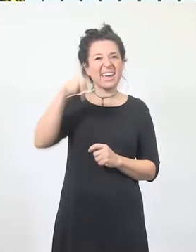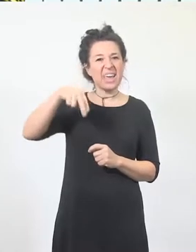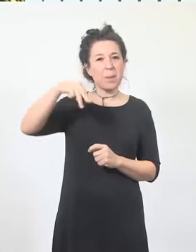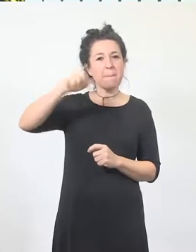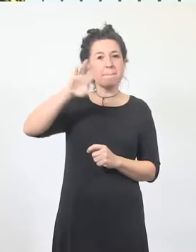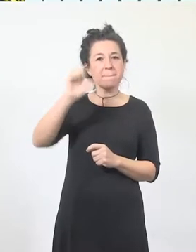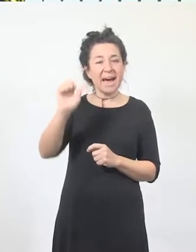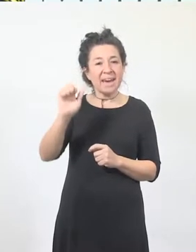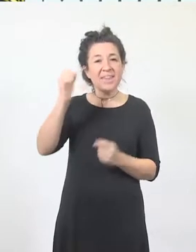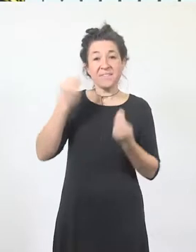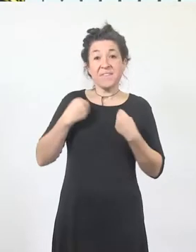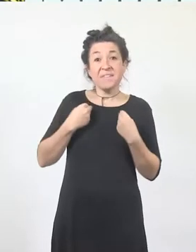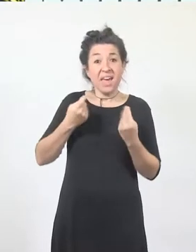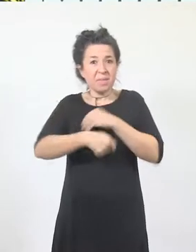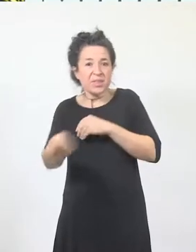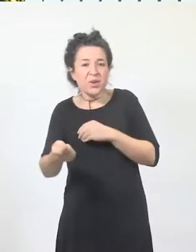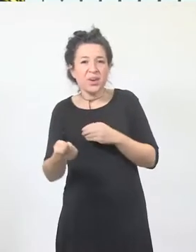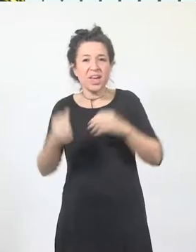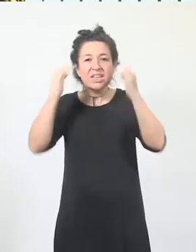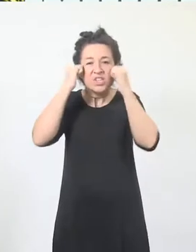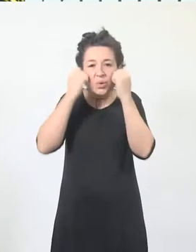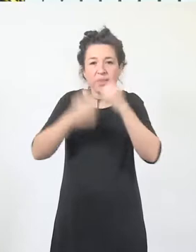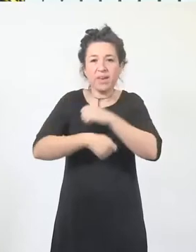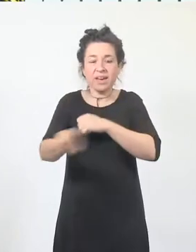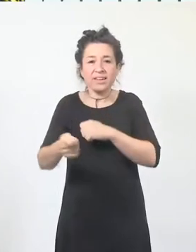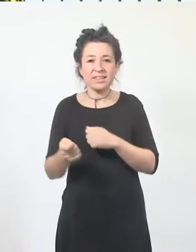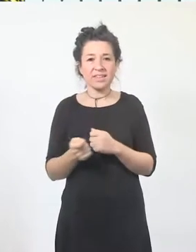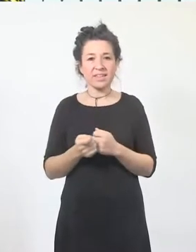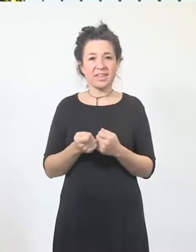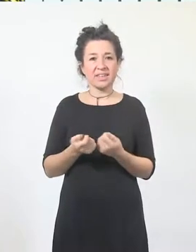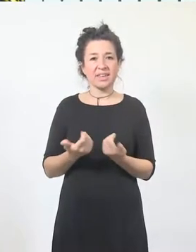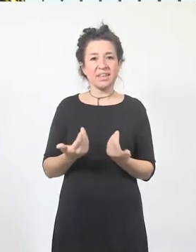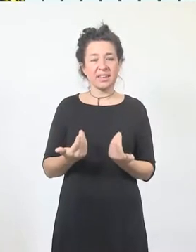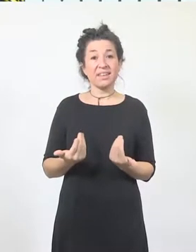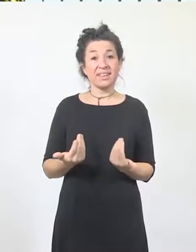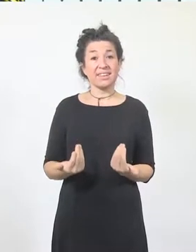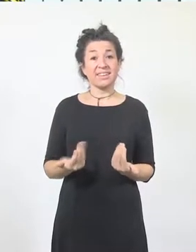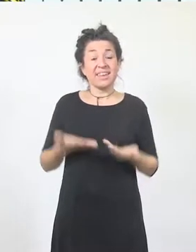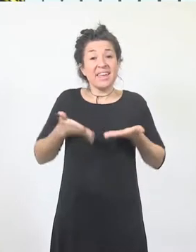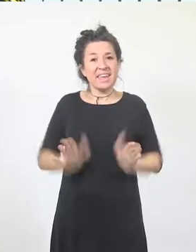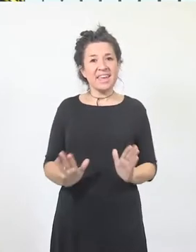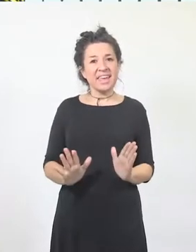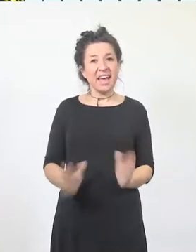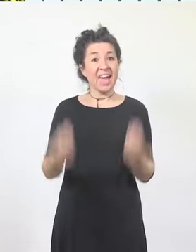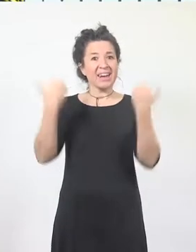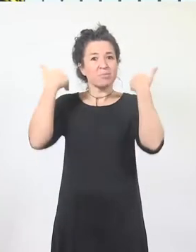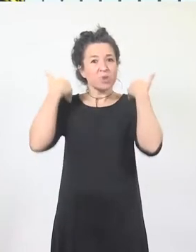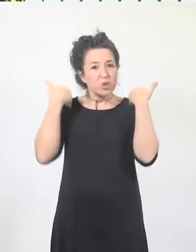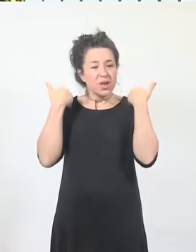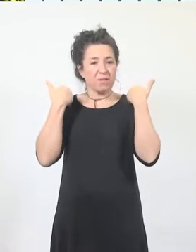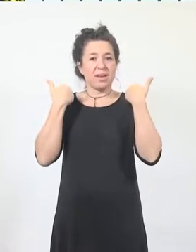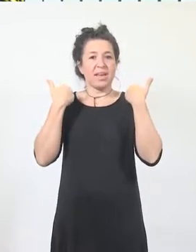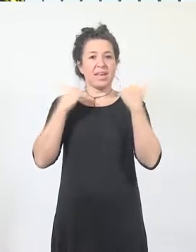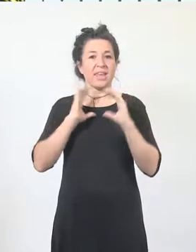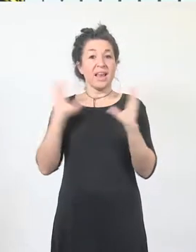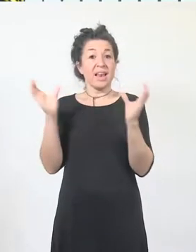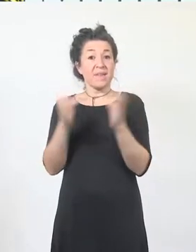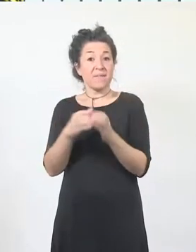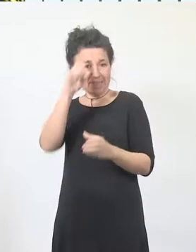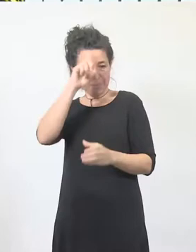que vivía en Gasteiz, estudiaba en Gasteiz, hija del responsable del sí, Frente Polisario, sí, en su momento,